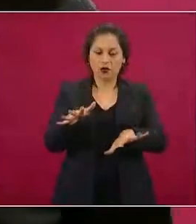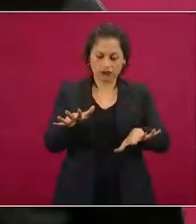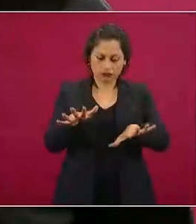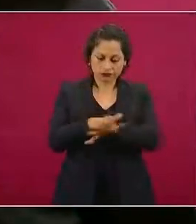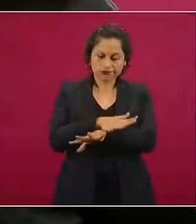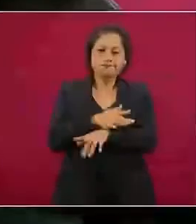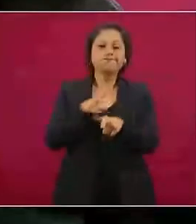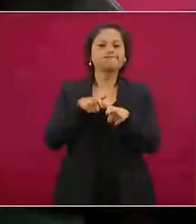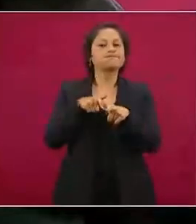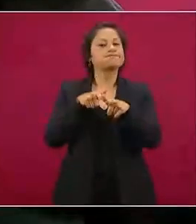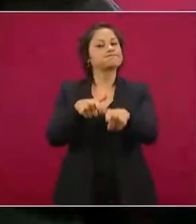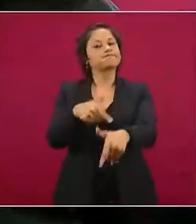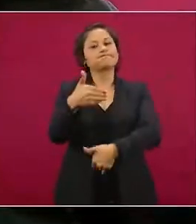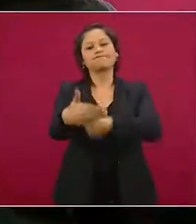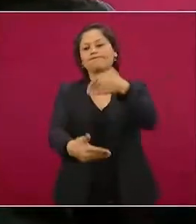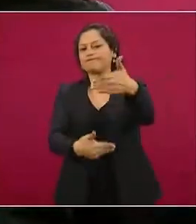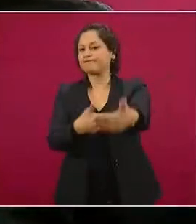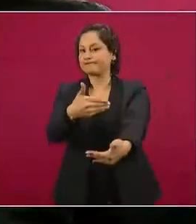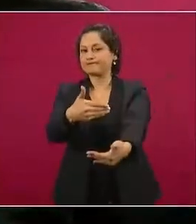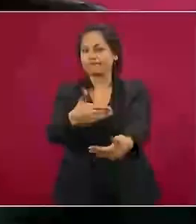adelante.